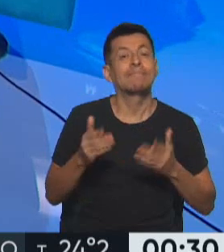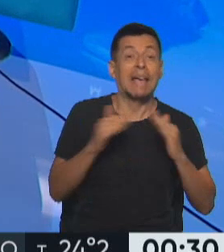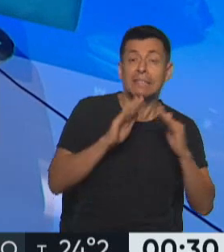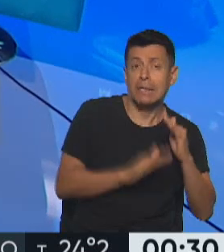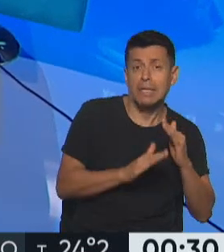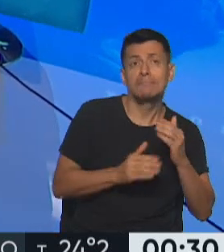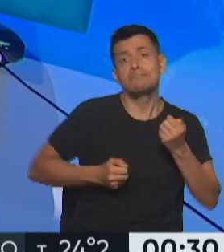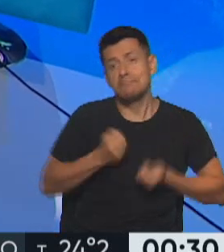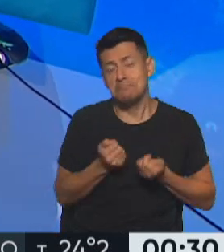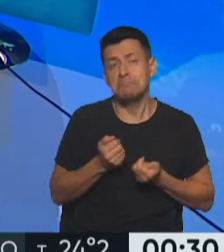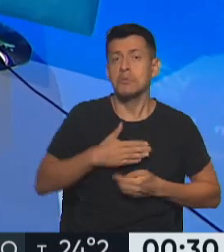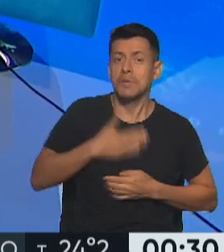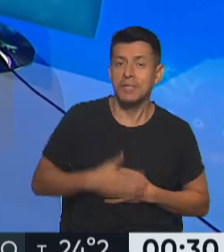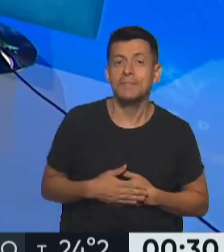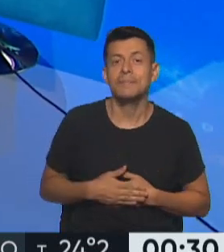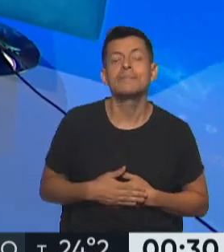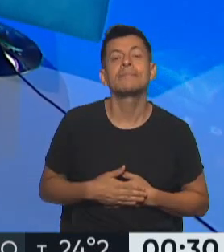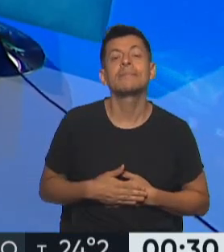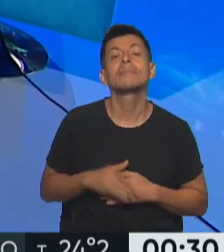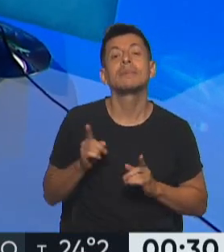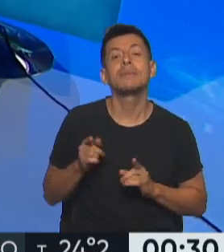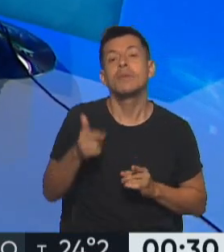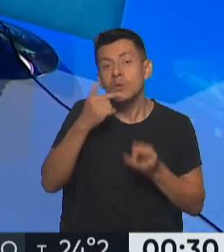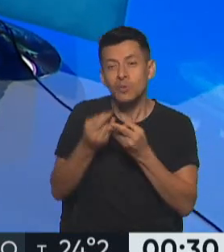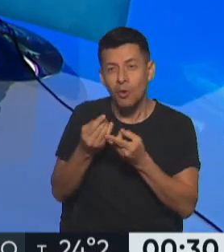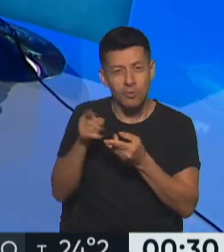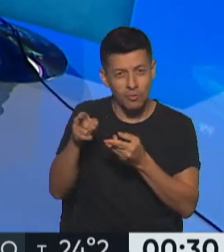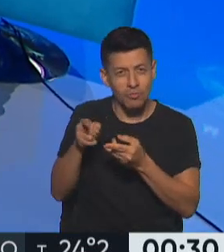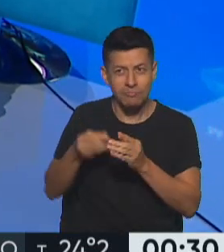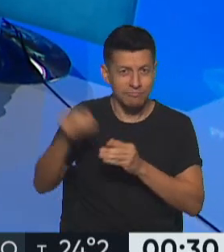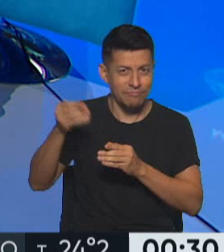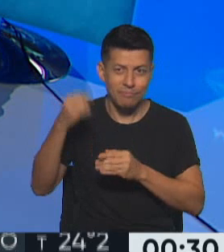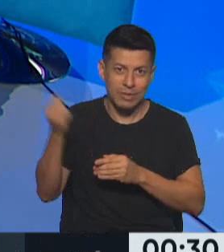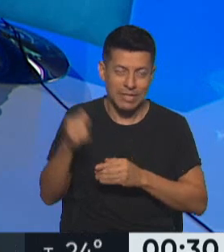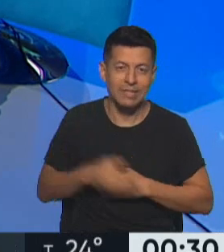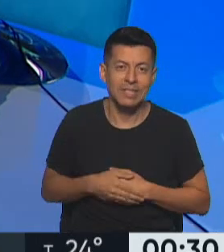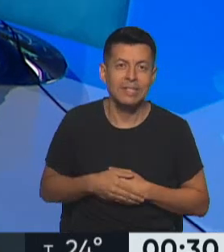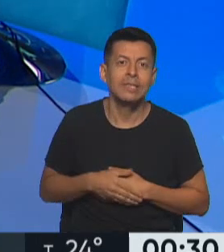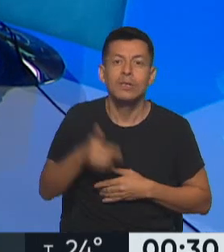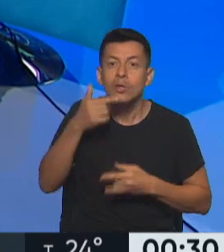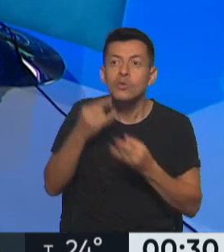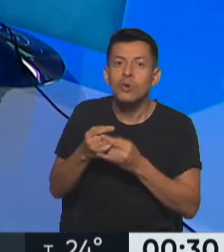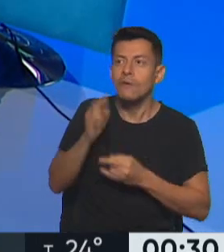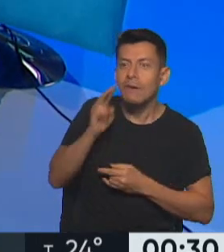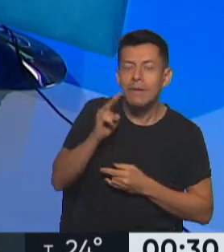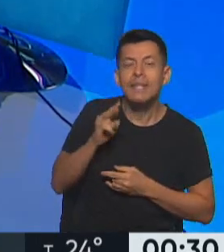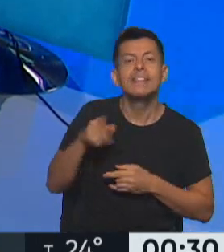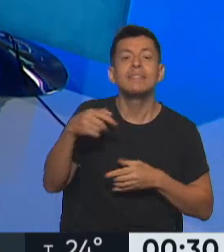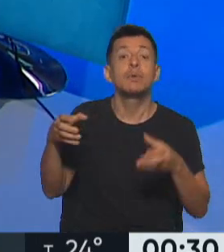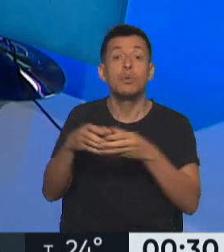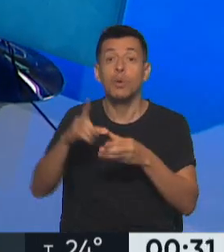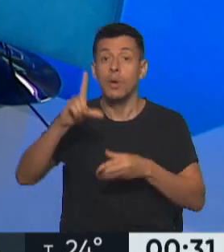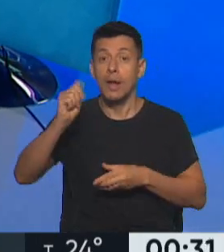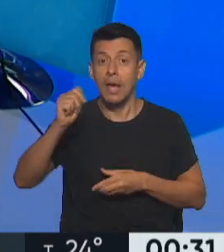en una de las plataformas de La Portuaria, Niceto también. Ah, está bueno. Un gran show que nos ayudó para siempre pasar que la toque pandemia. La Portuaria nos tendrás